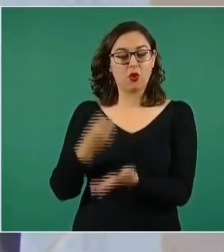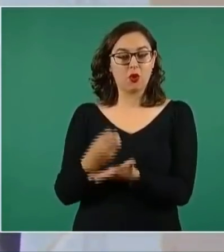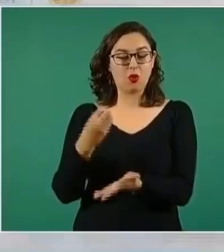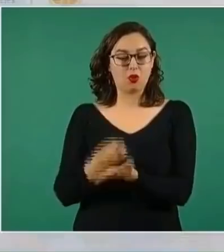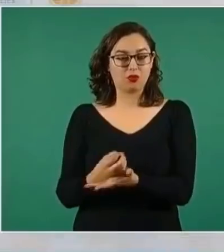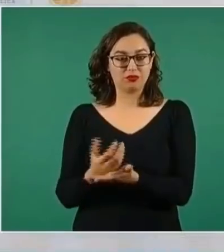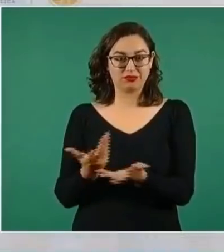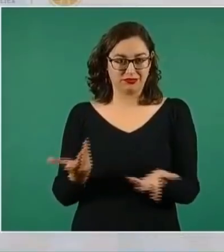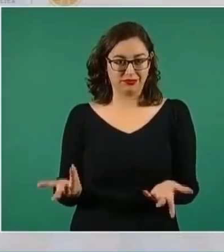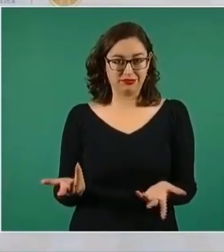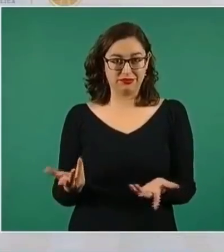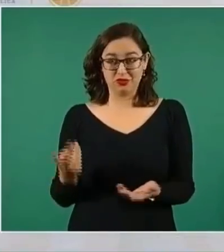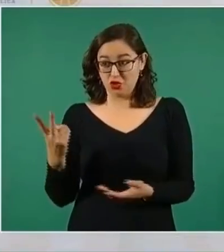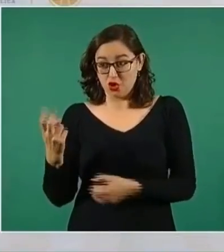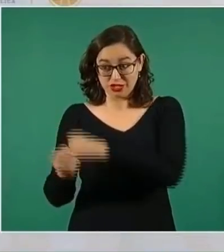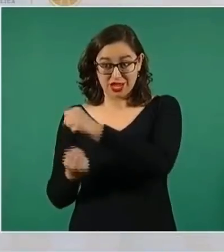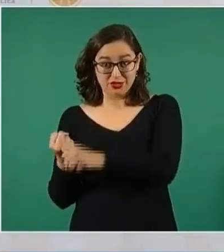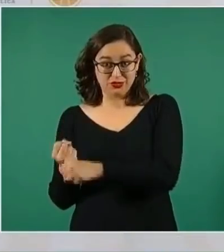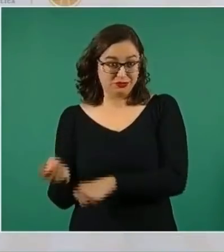En contraste,